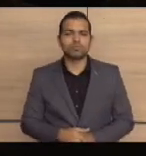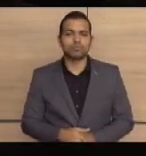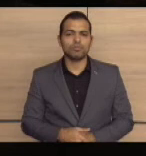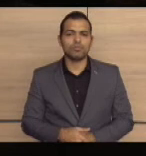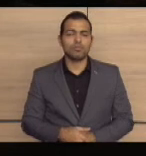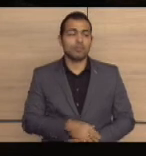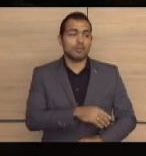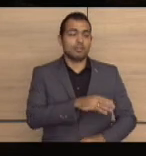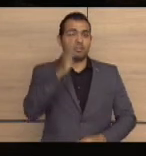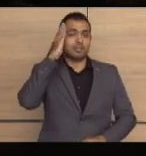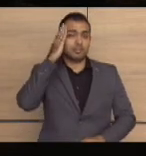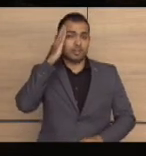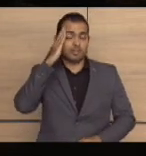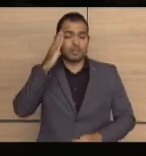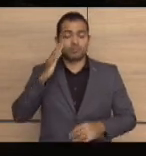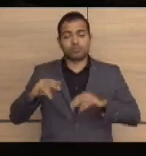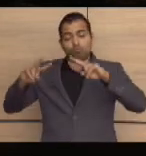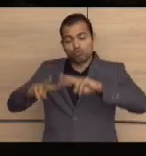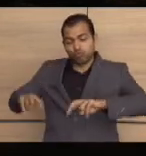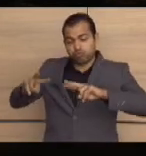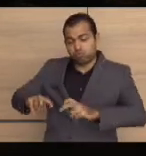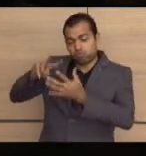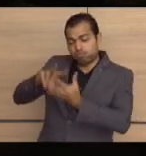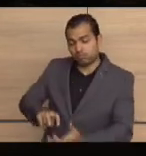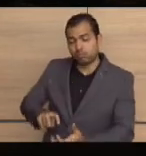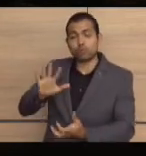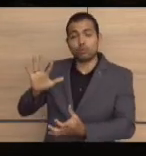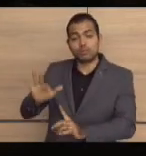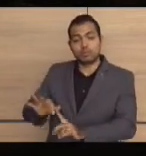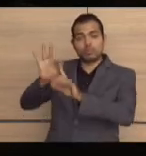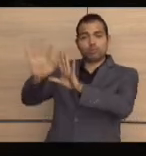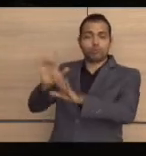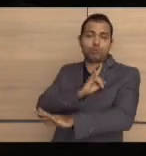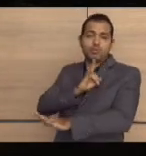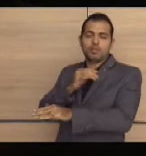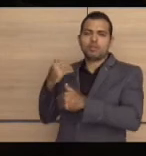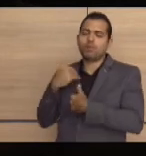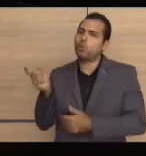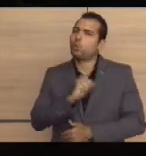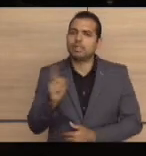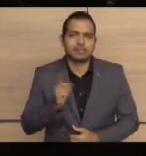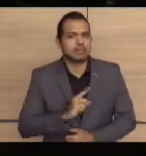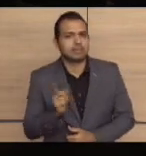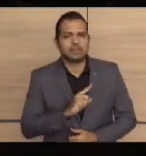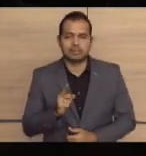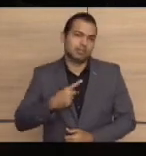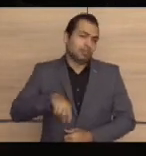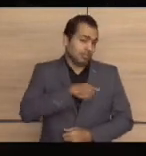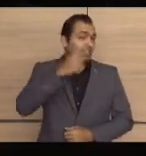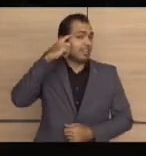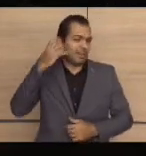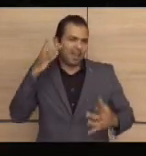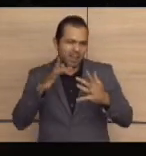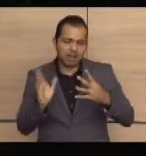no es exclusiva de la universidad, obviamente, pero lo que el mensaje y el tercer reto que nosotros tenemos en